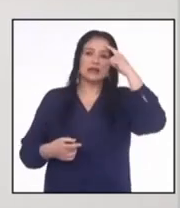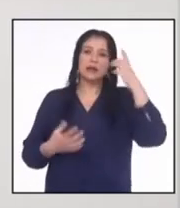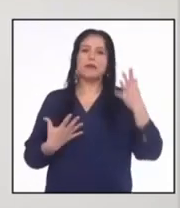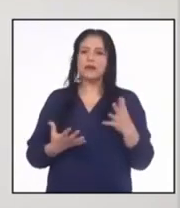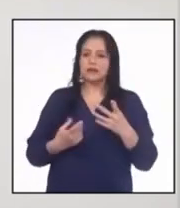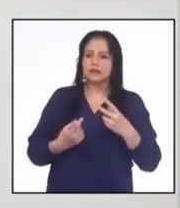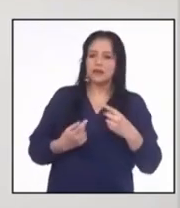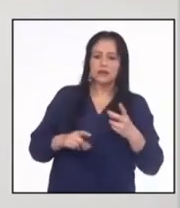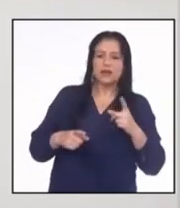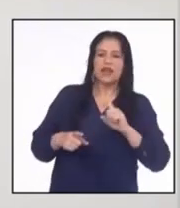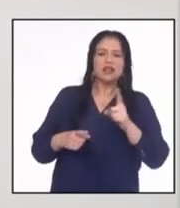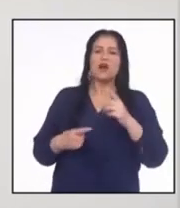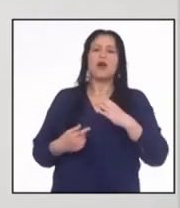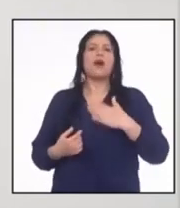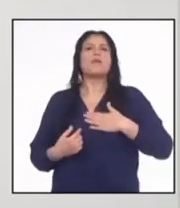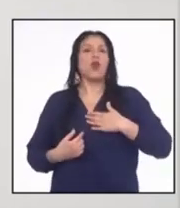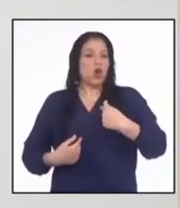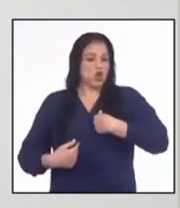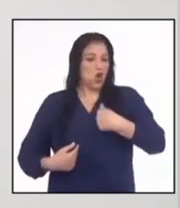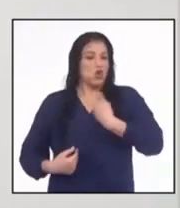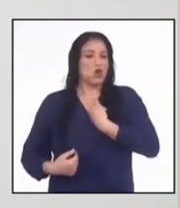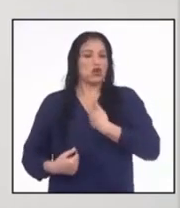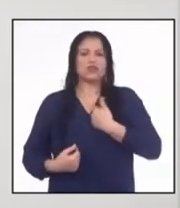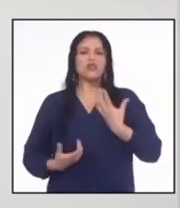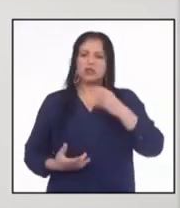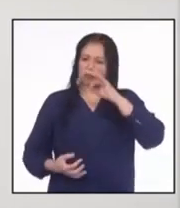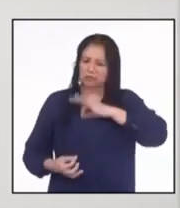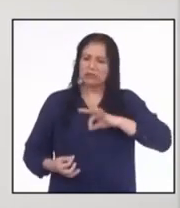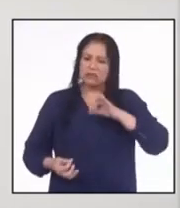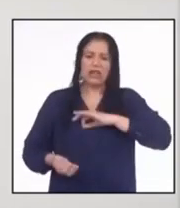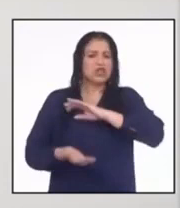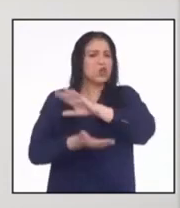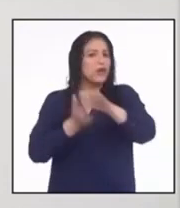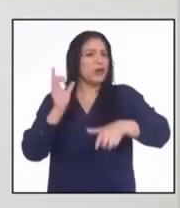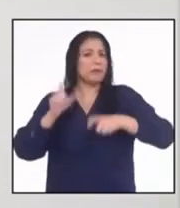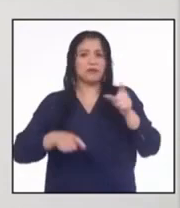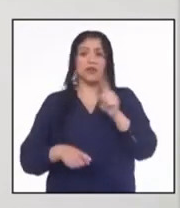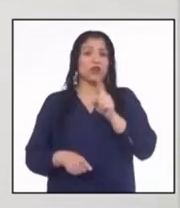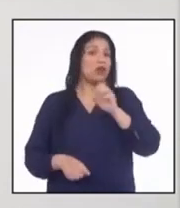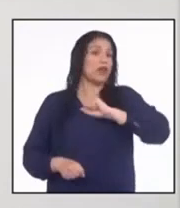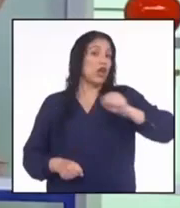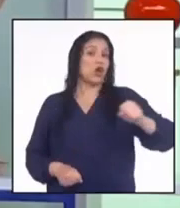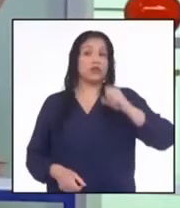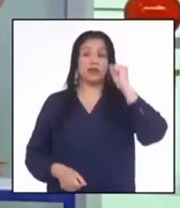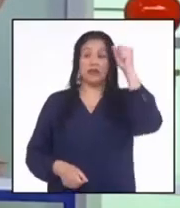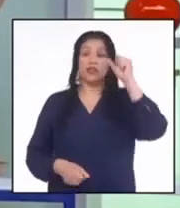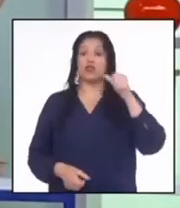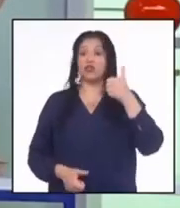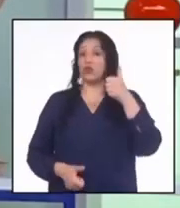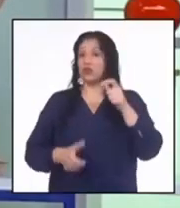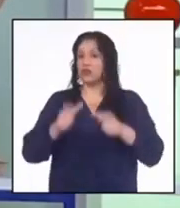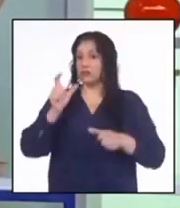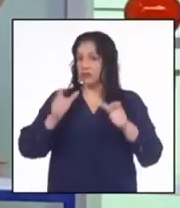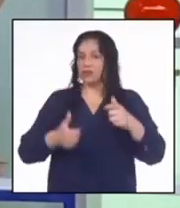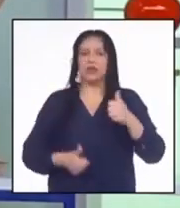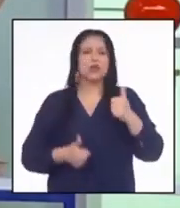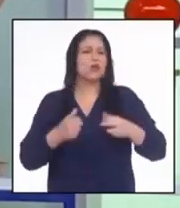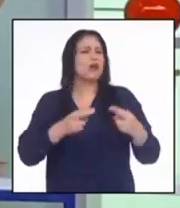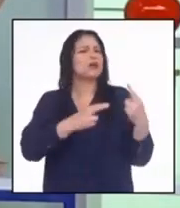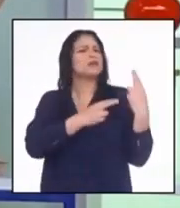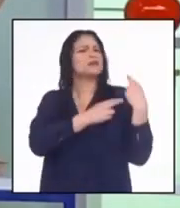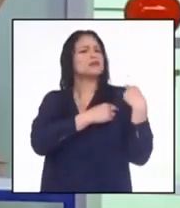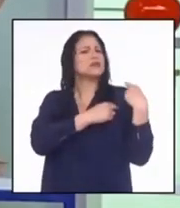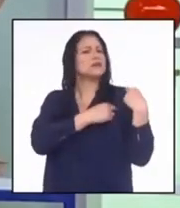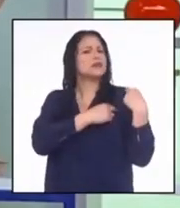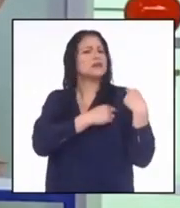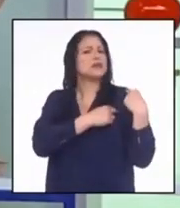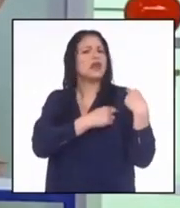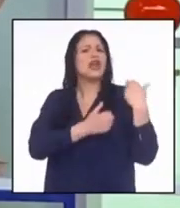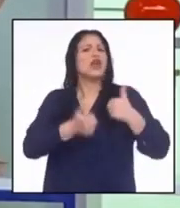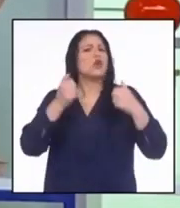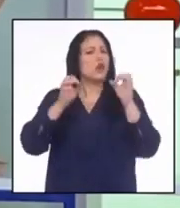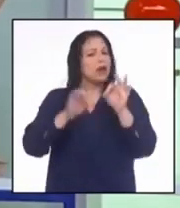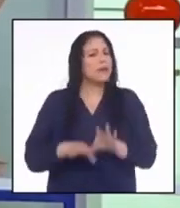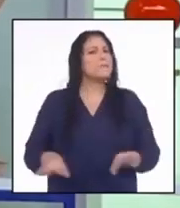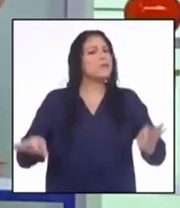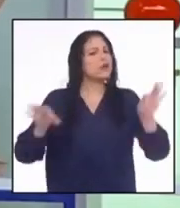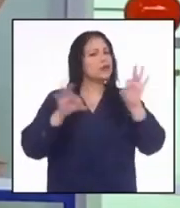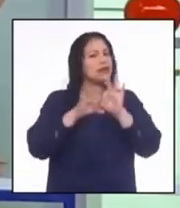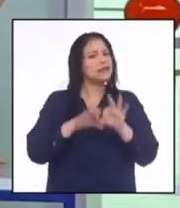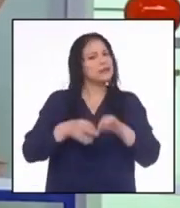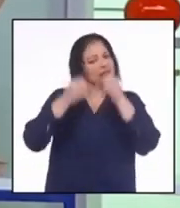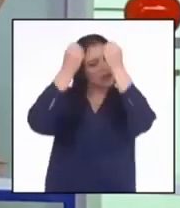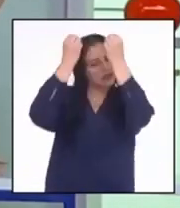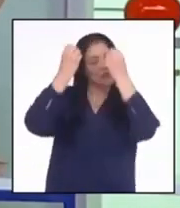despegar de egoísmos, buscar el bien común sin atentar a los derechos de otros. ¿Qué rol juega y qué tan importante